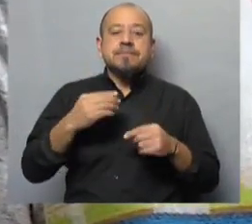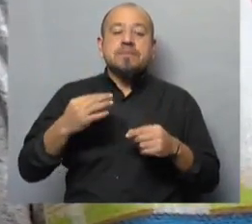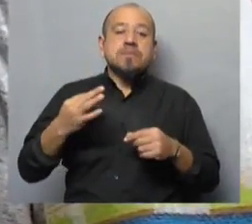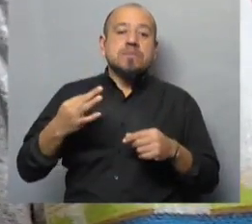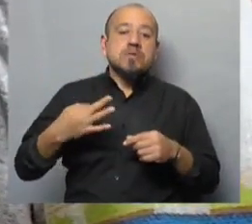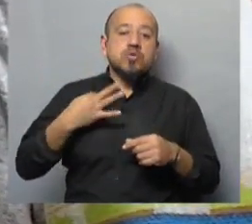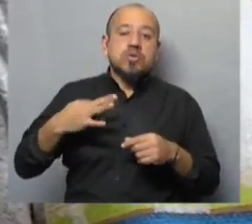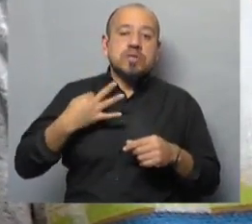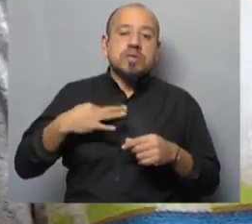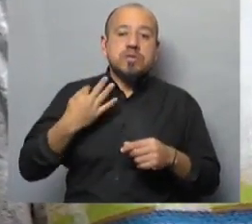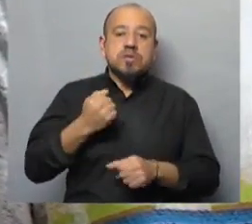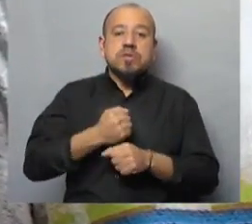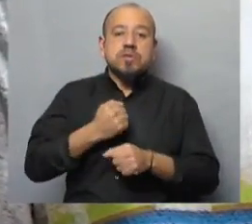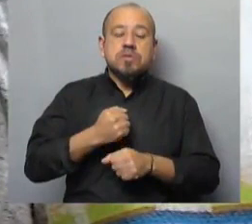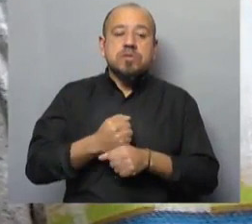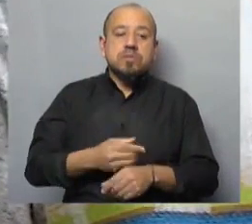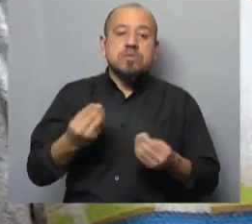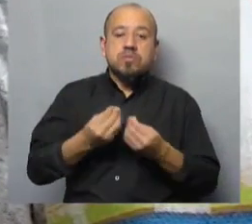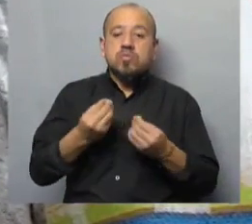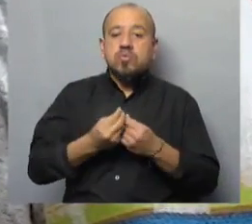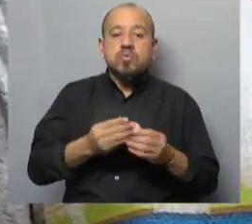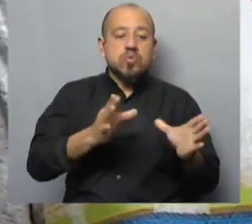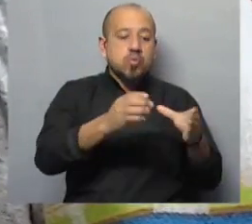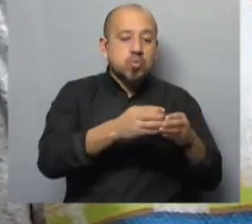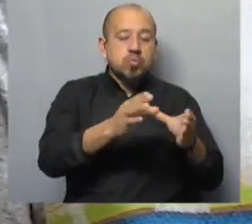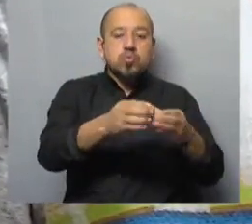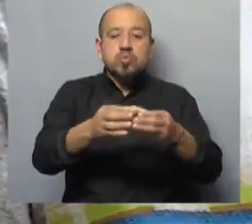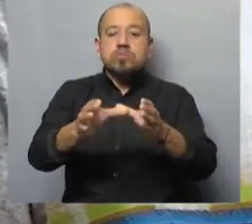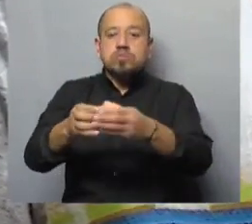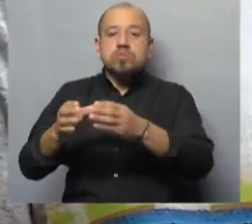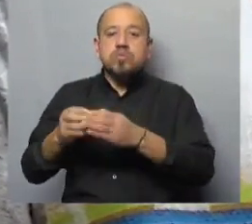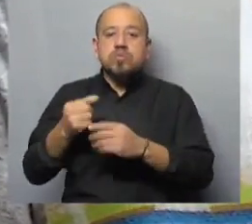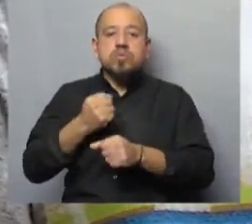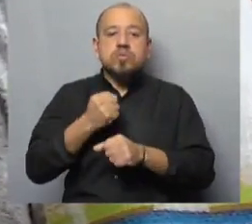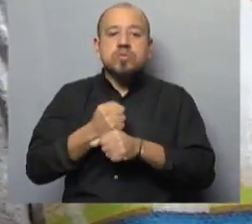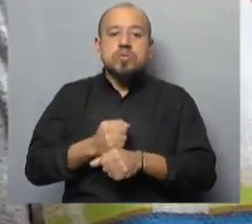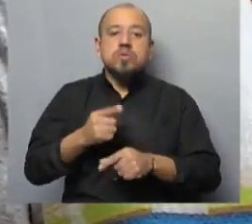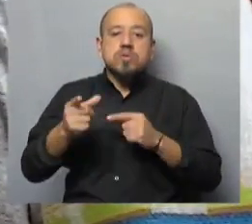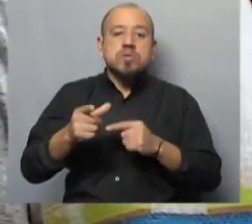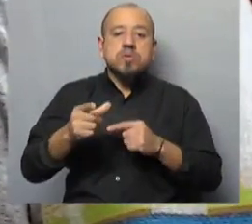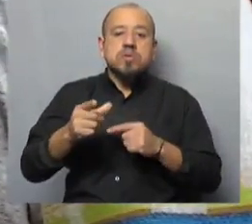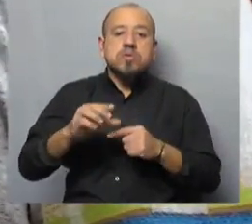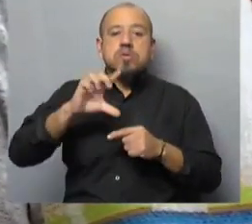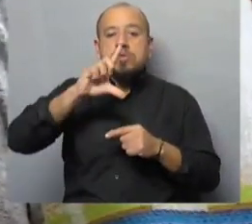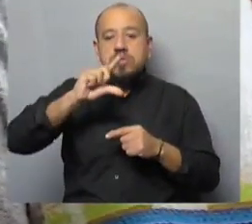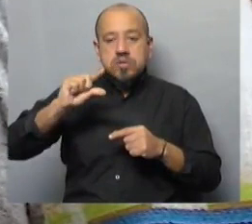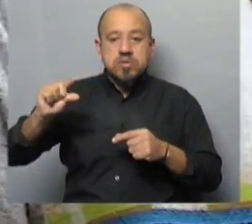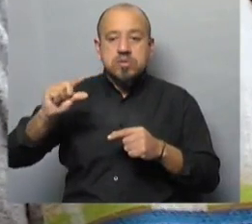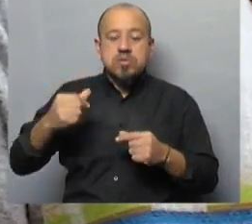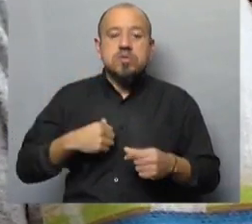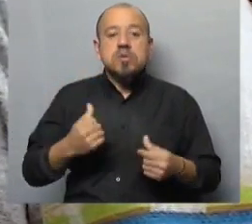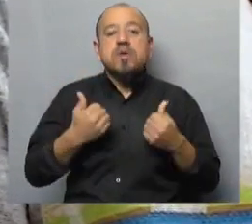trabajo para vastísimos sectores de trabajadoras y trabajadores y reduce prestaciones